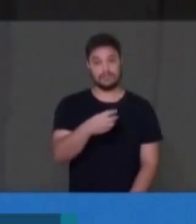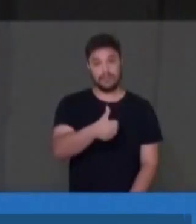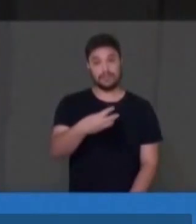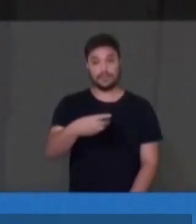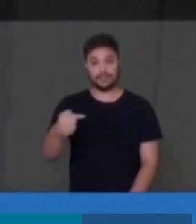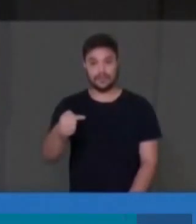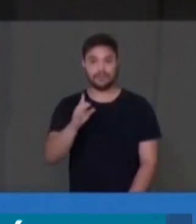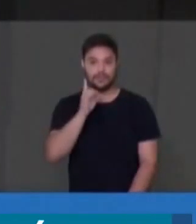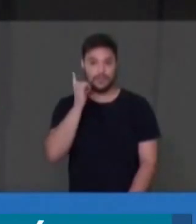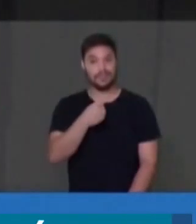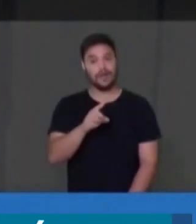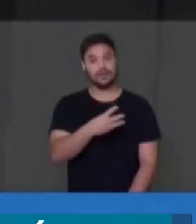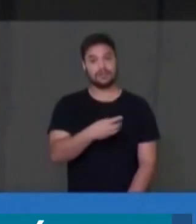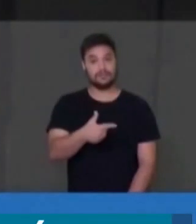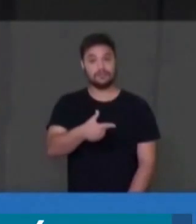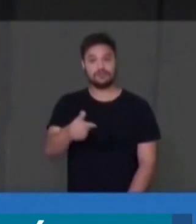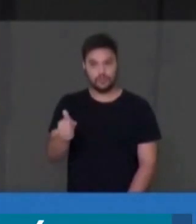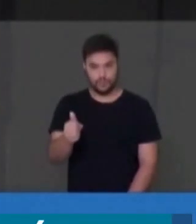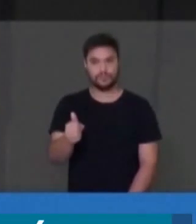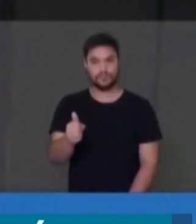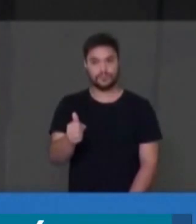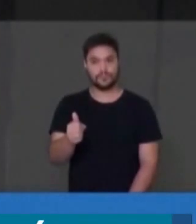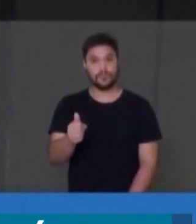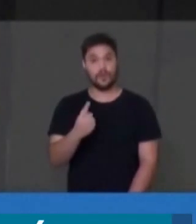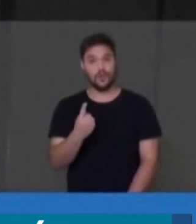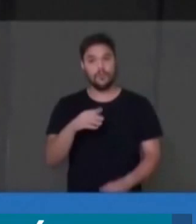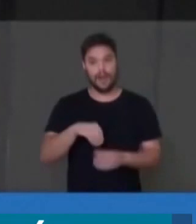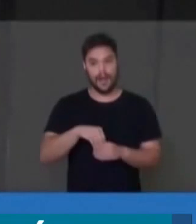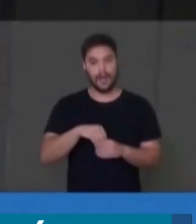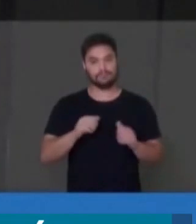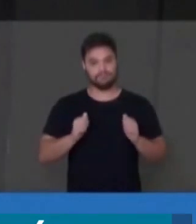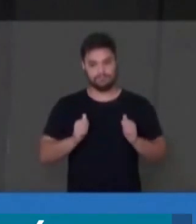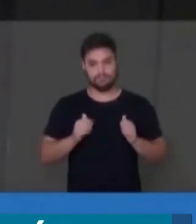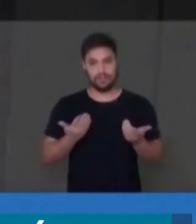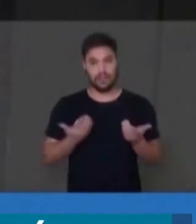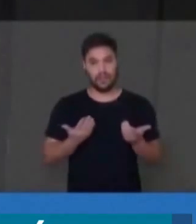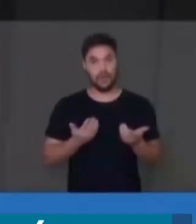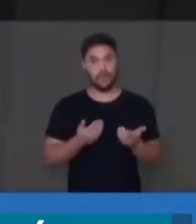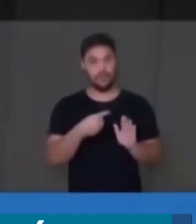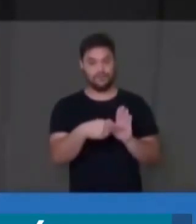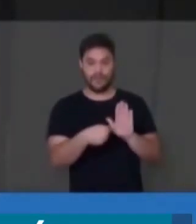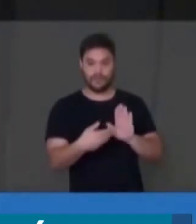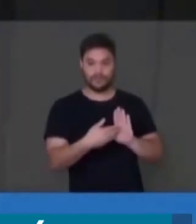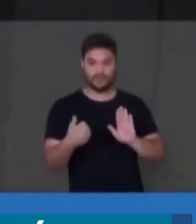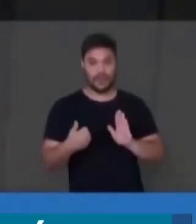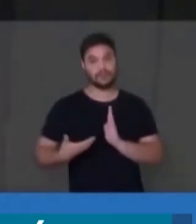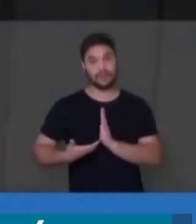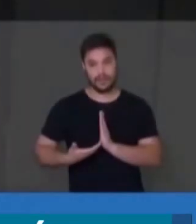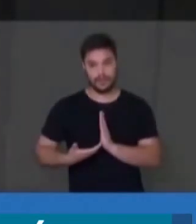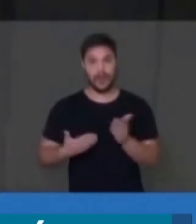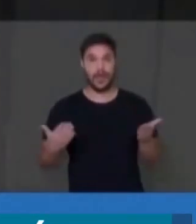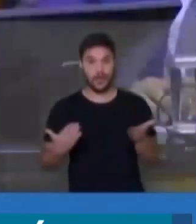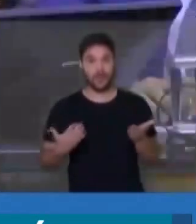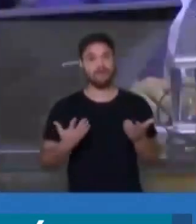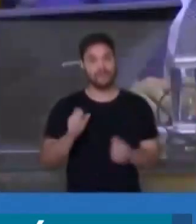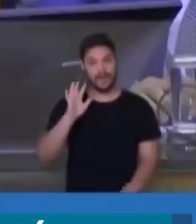47 diputados, no 321 diputados, una... El Congreso de Brasil restableció artículos clave de un proyecto que